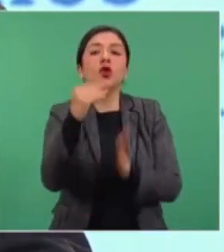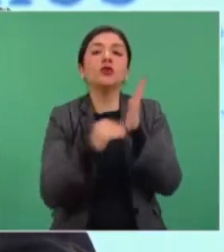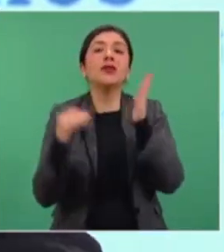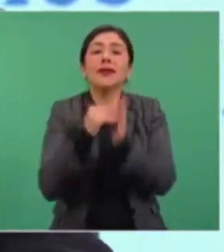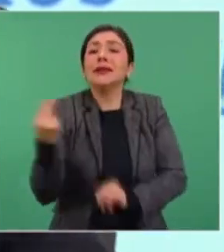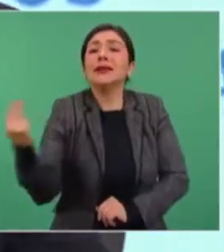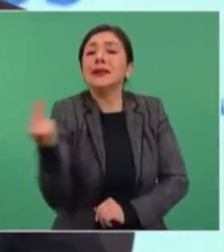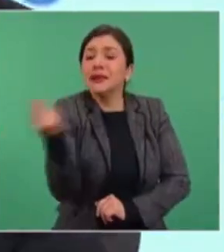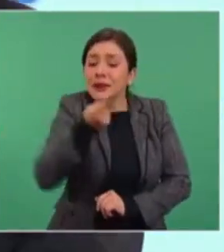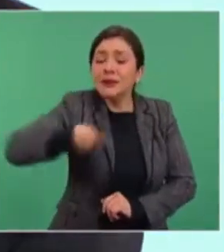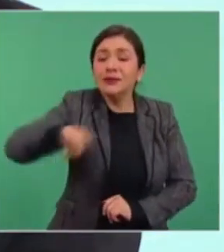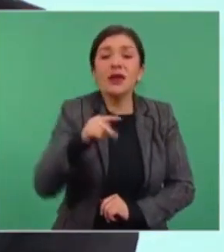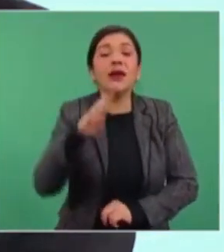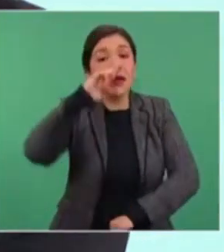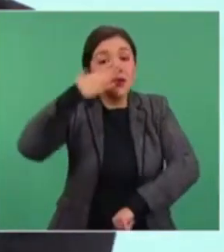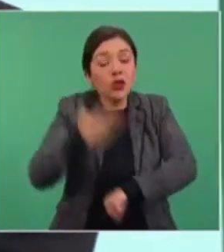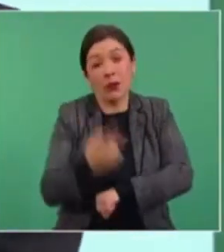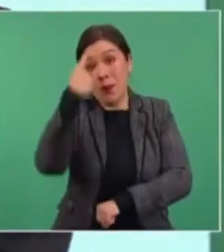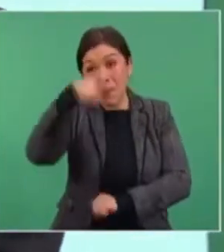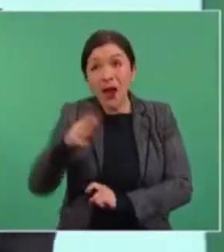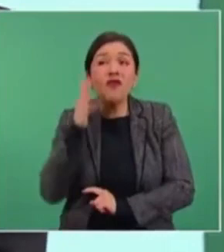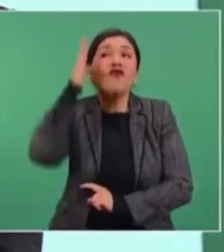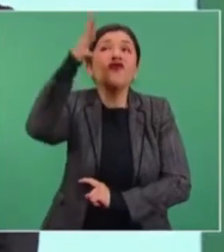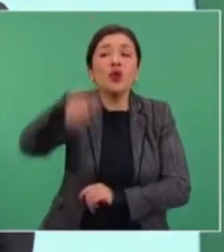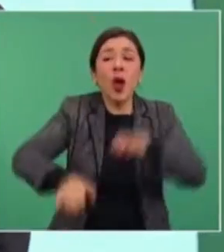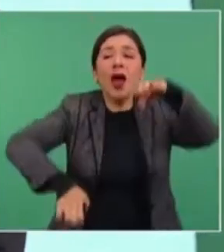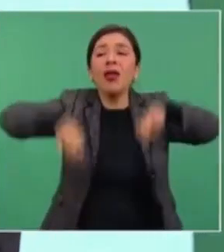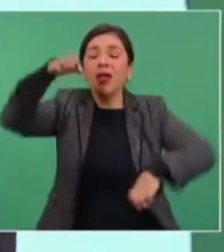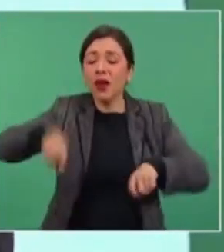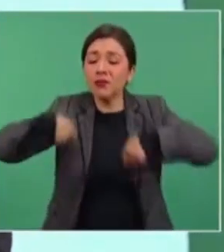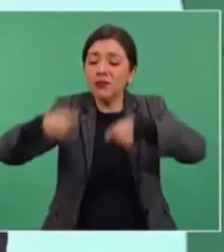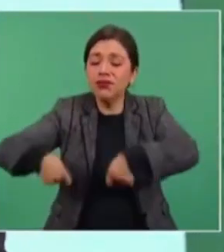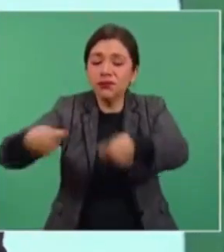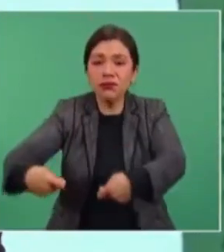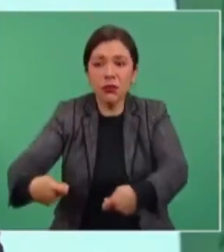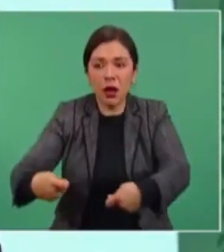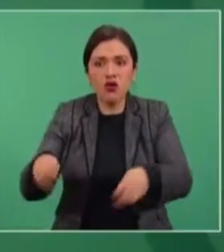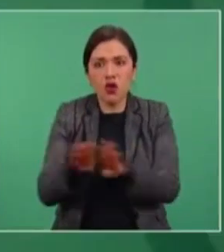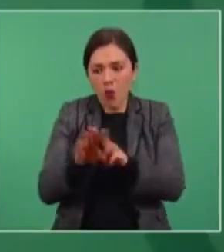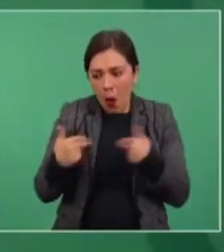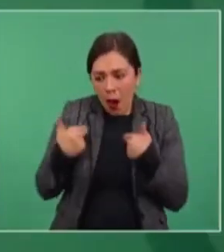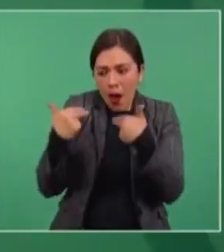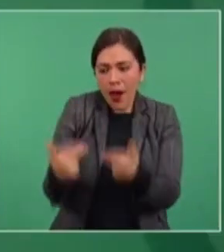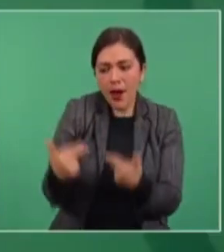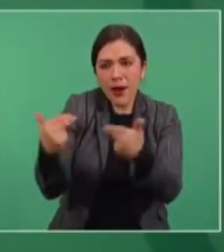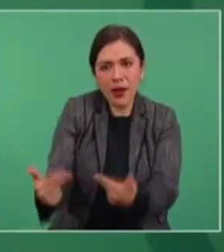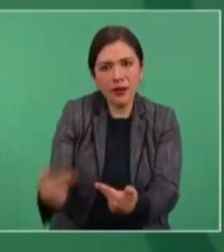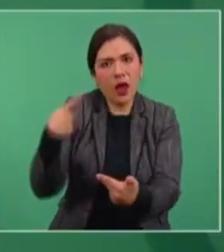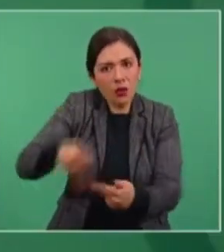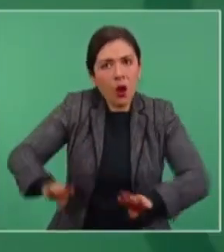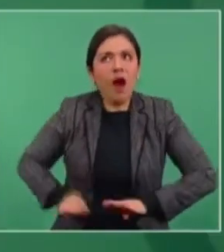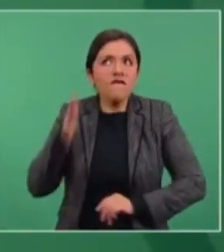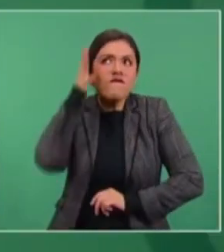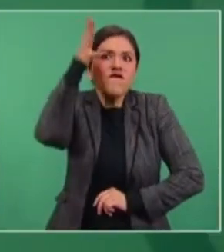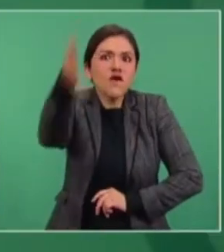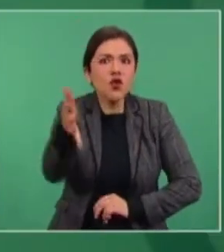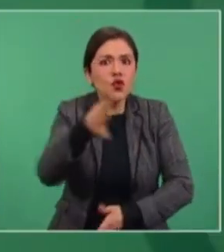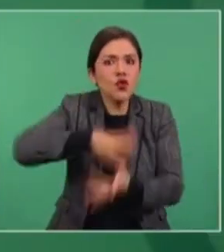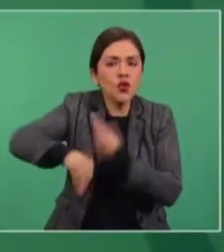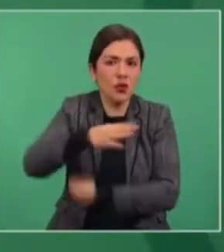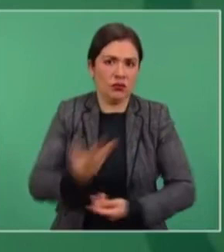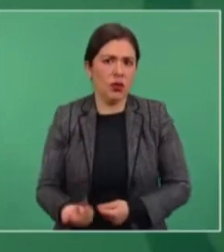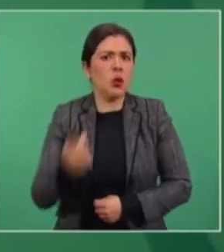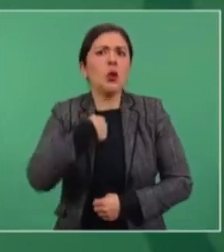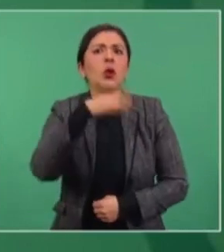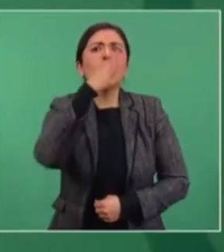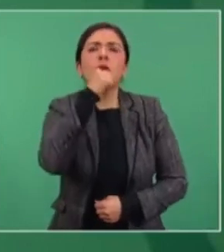y entregar a las nuevas generaciones la herencia que les corresponde. No podemos nosotros